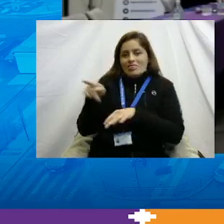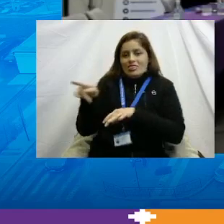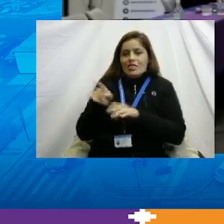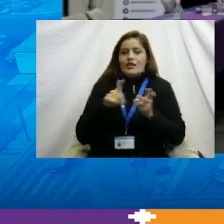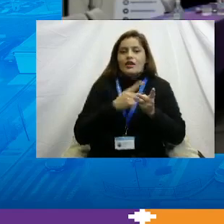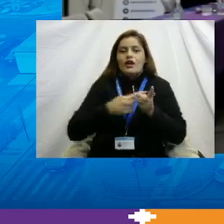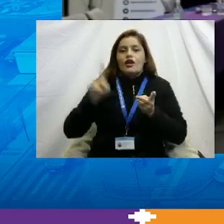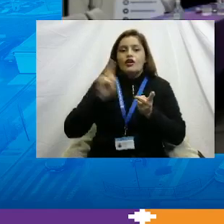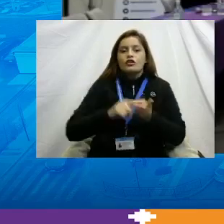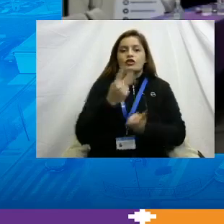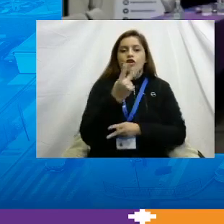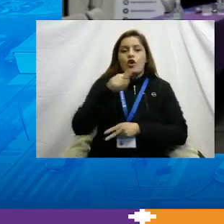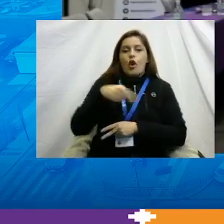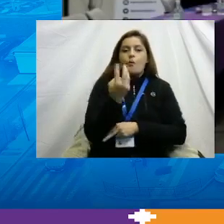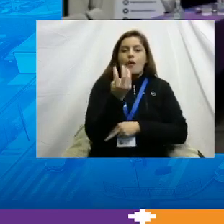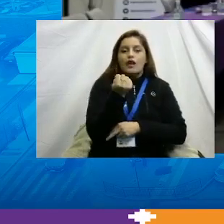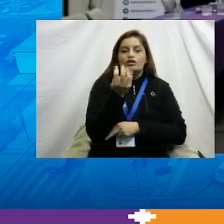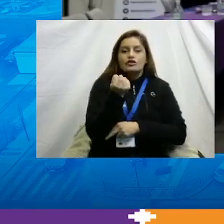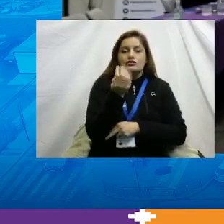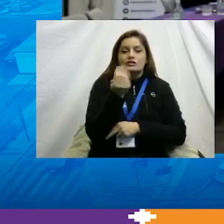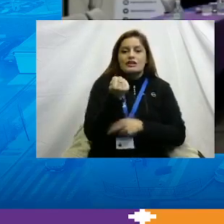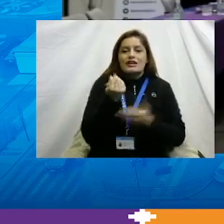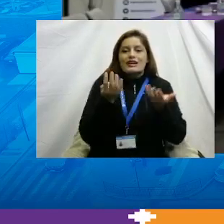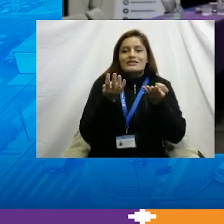Estadio Soinca.